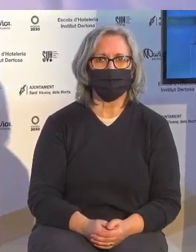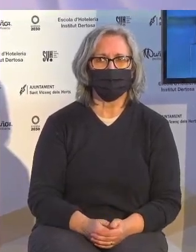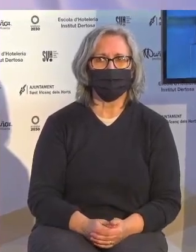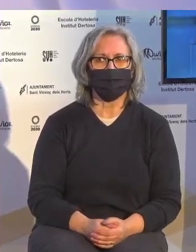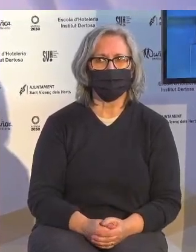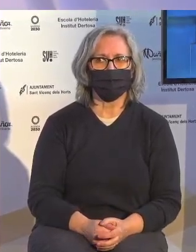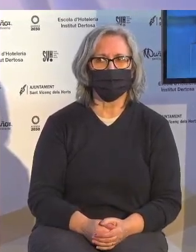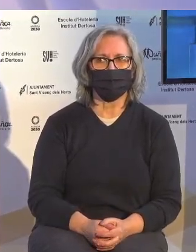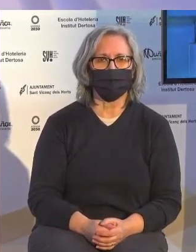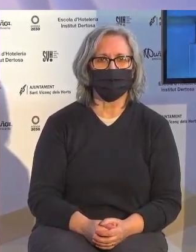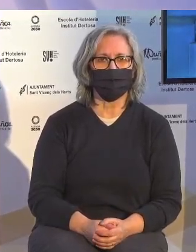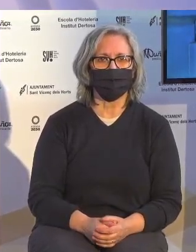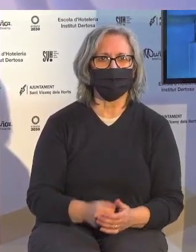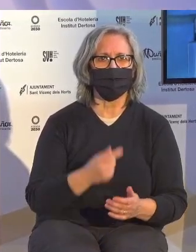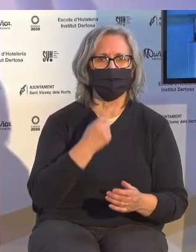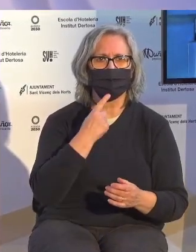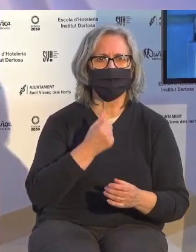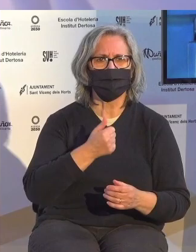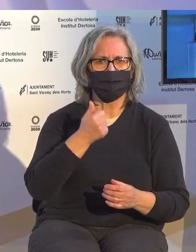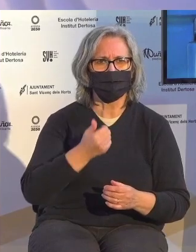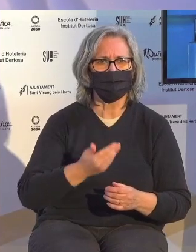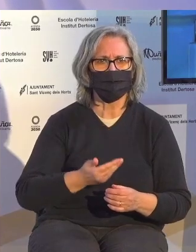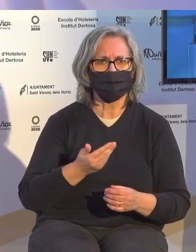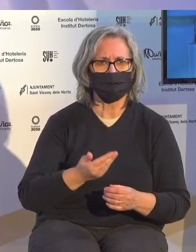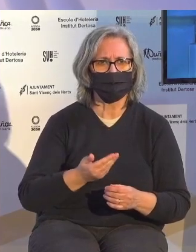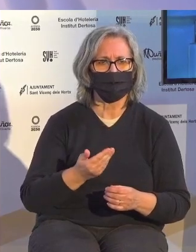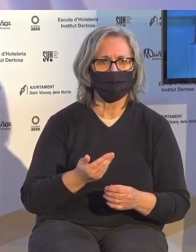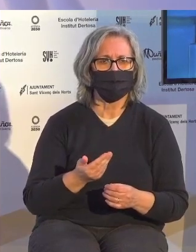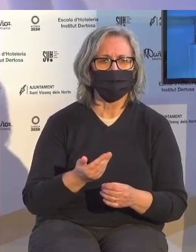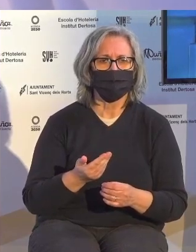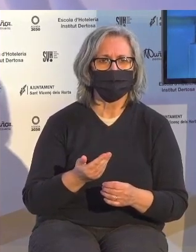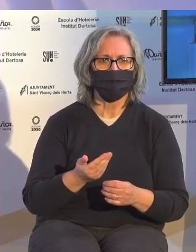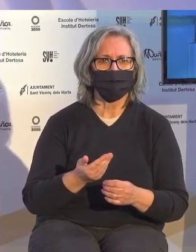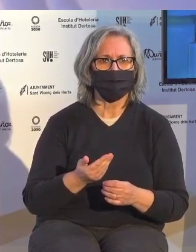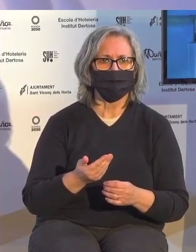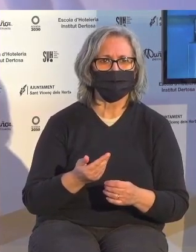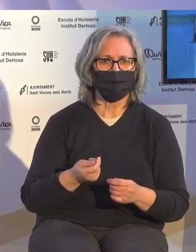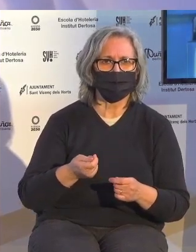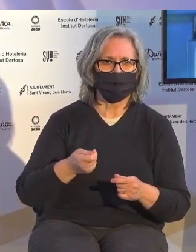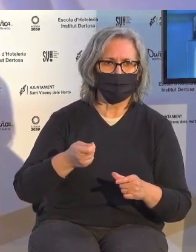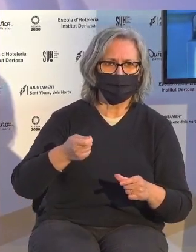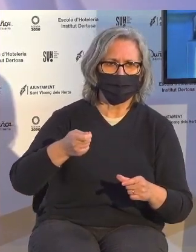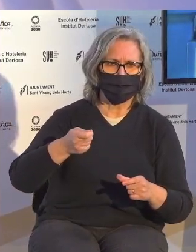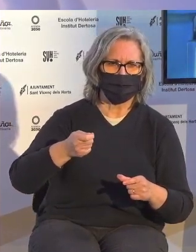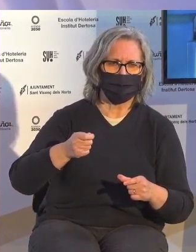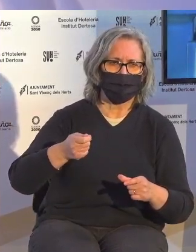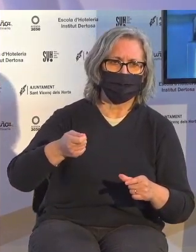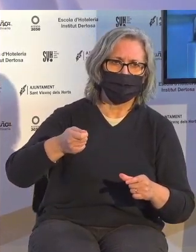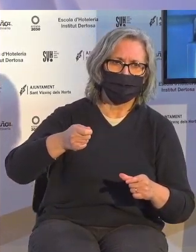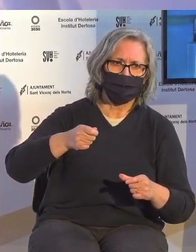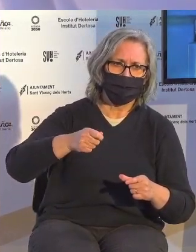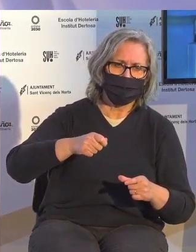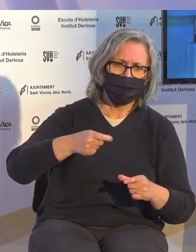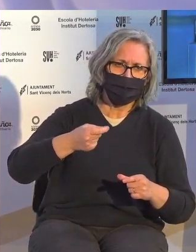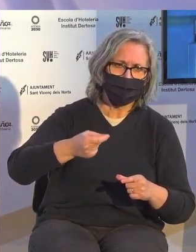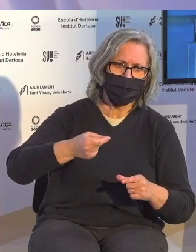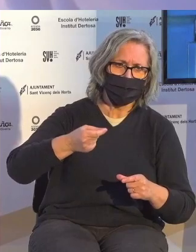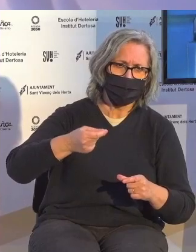pero lo más importante que no hace mucho más porque después va a ser más difícil de limpiar